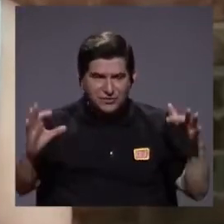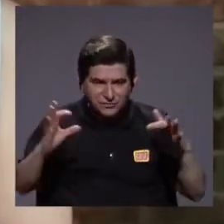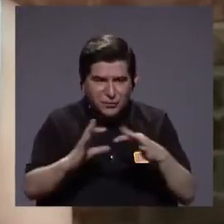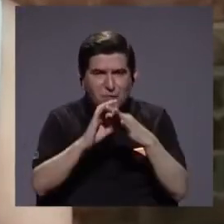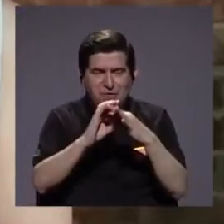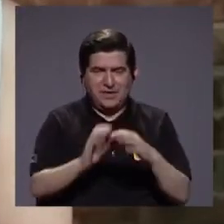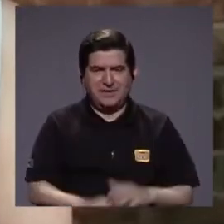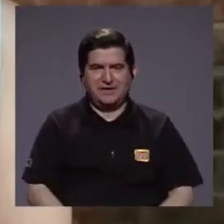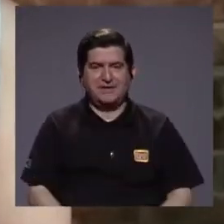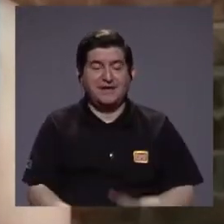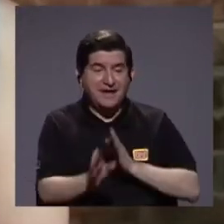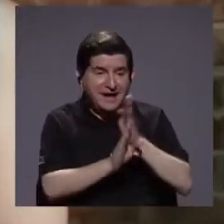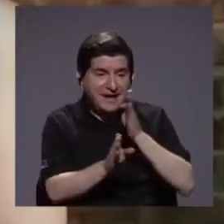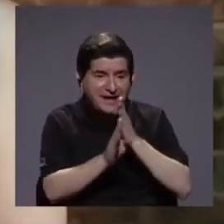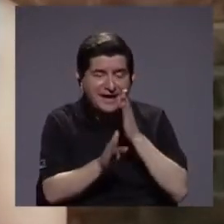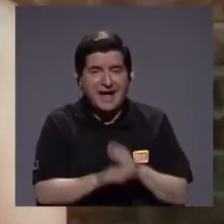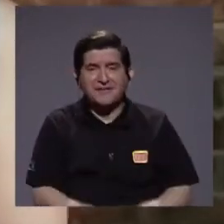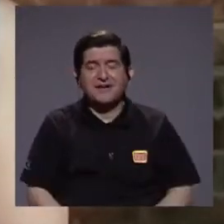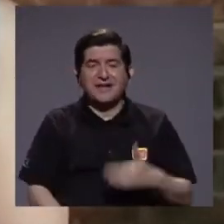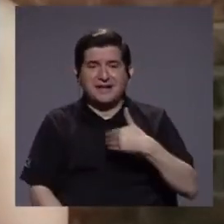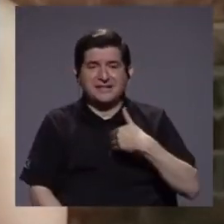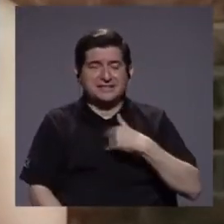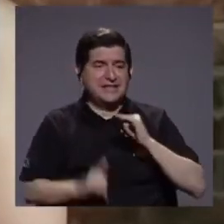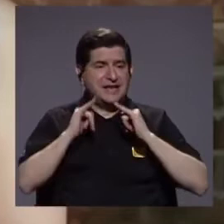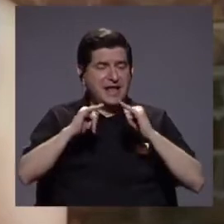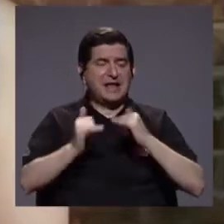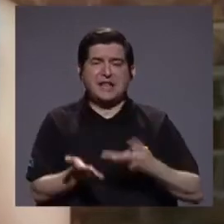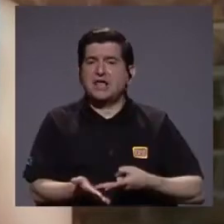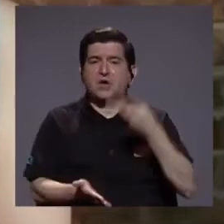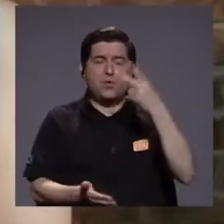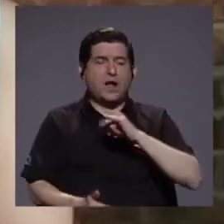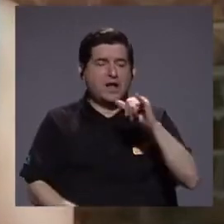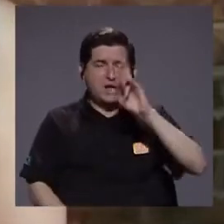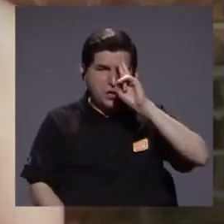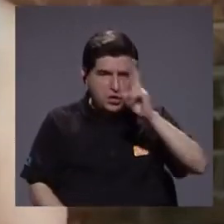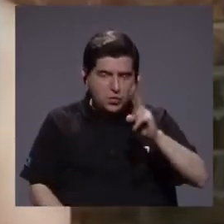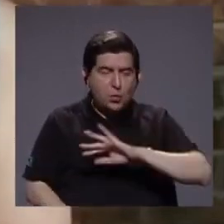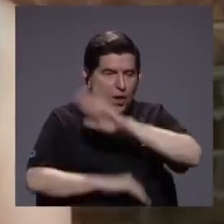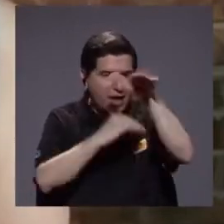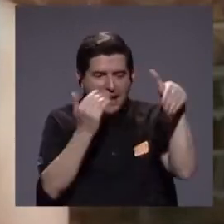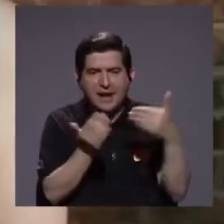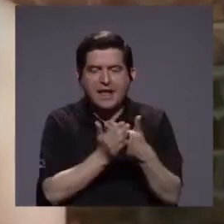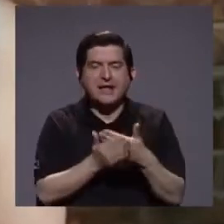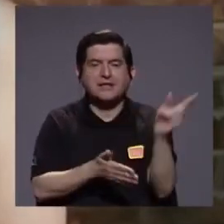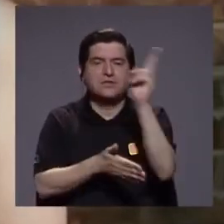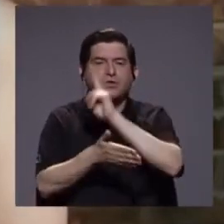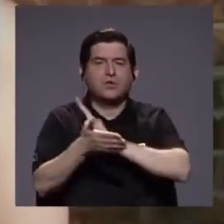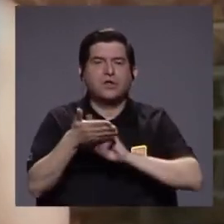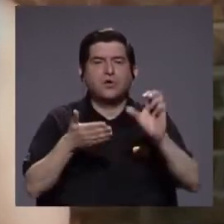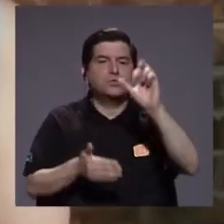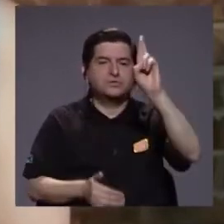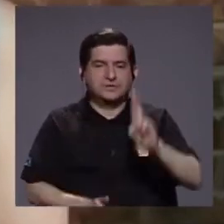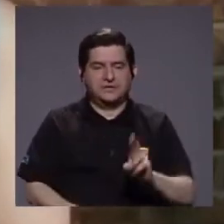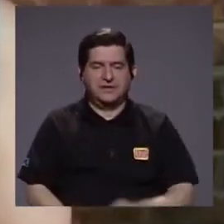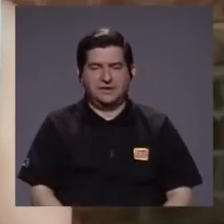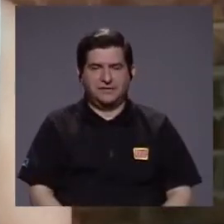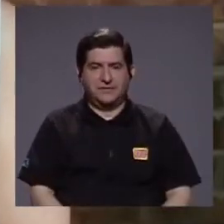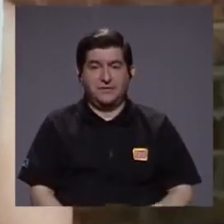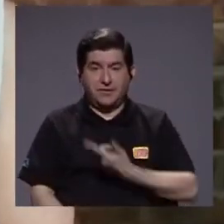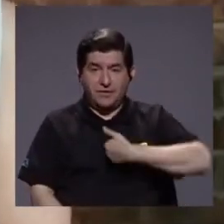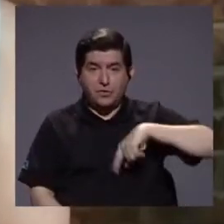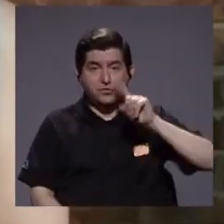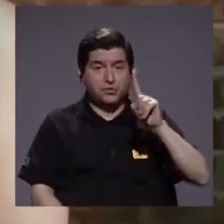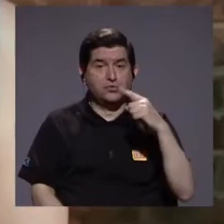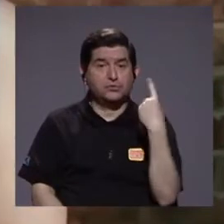armonizar y que las carreras desconcentradas tengan el igual valor y el igual reconocimiento en toda la Universidad de Costa Rica, porque somos